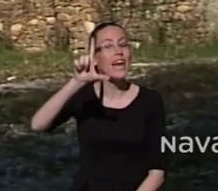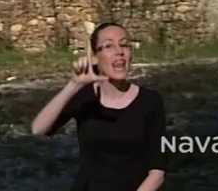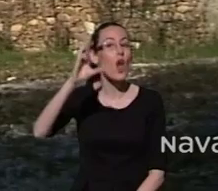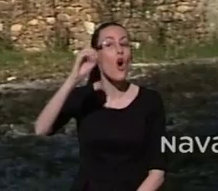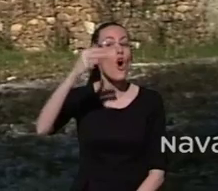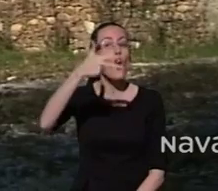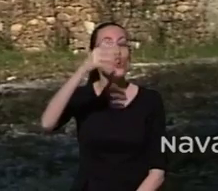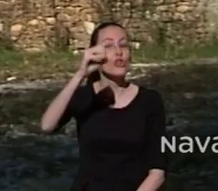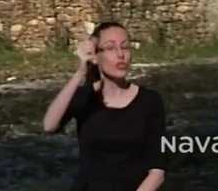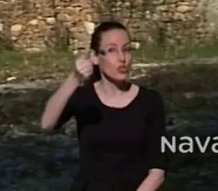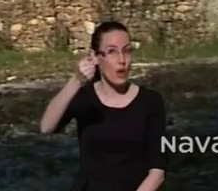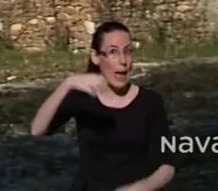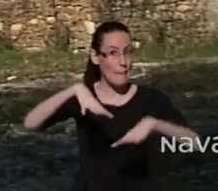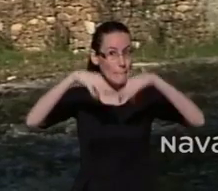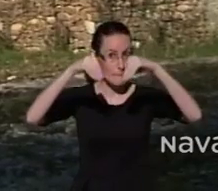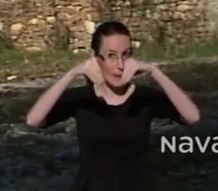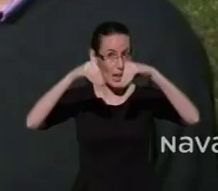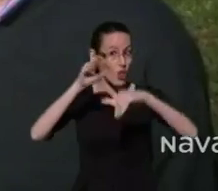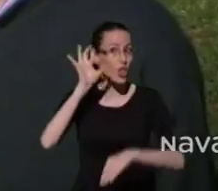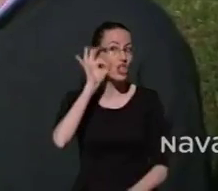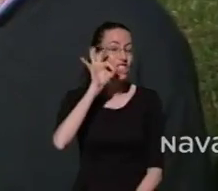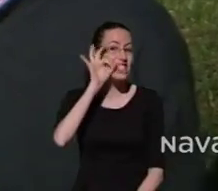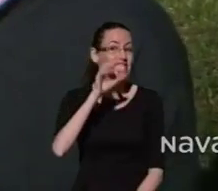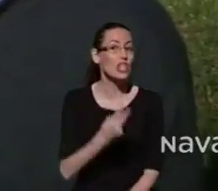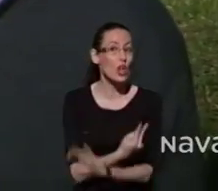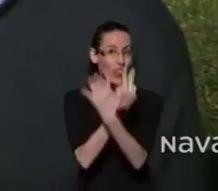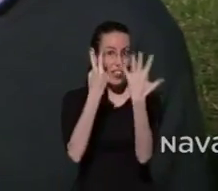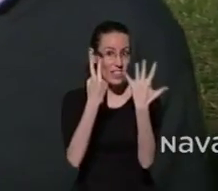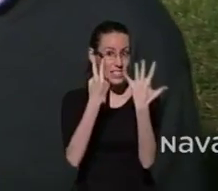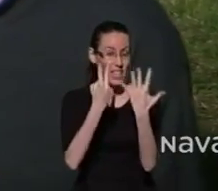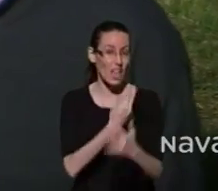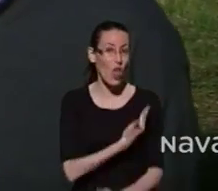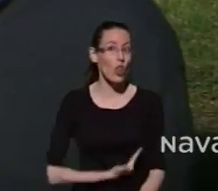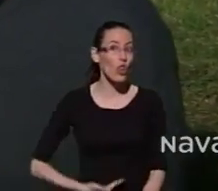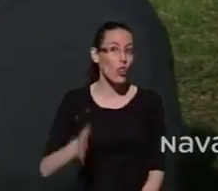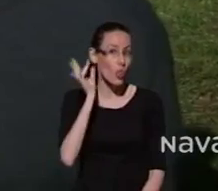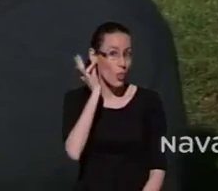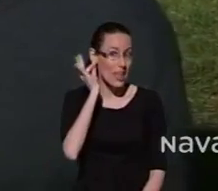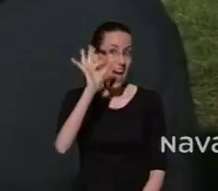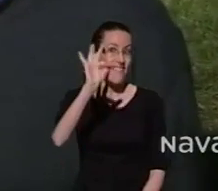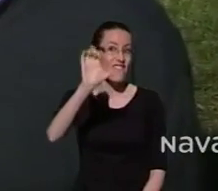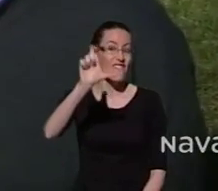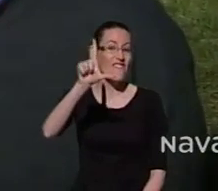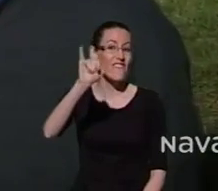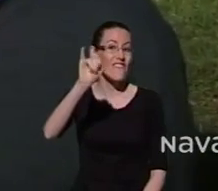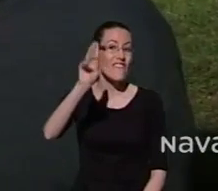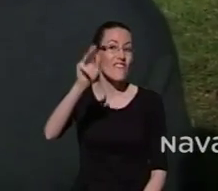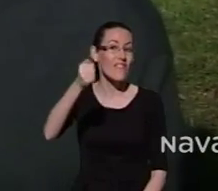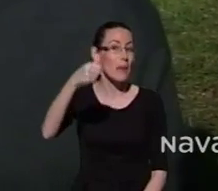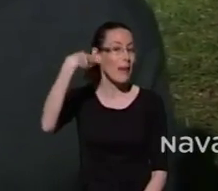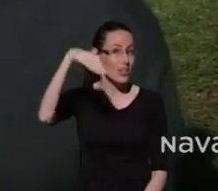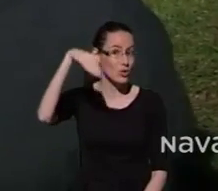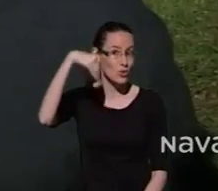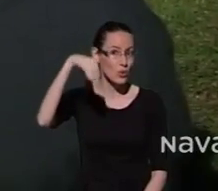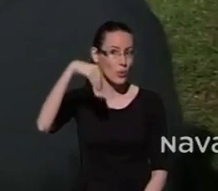ese palacio, en el siglo XVII, 1662, la dueña, que era Felipa de Subiza, lo mandó reconstruir porque